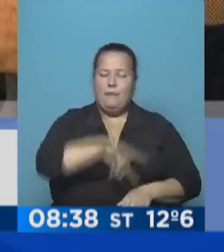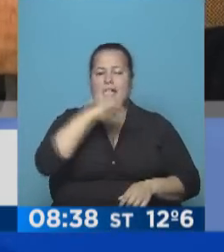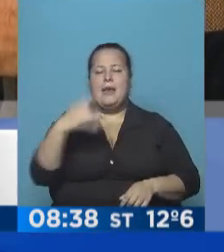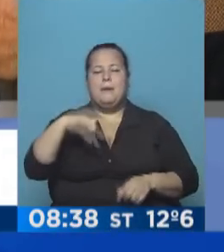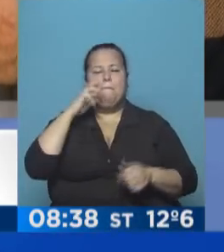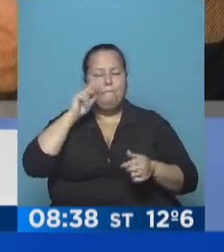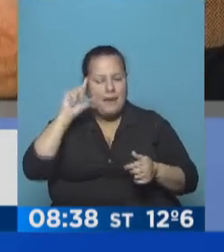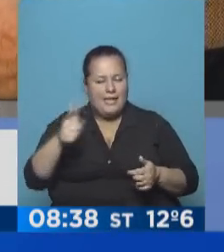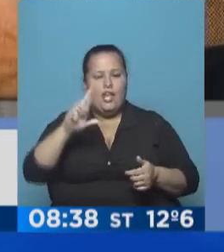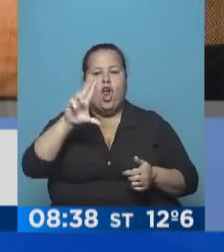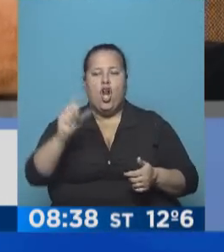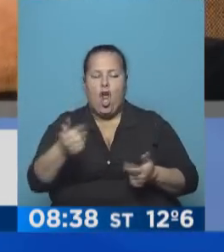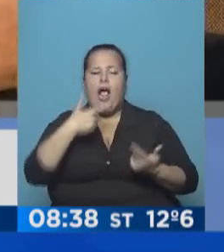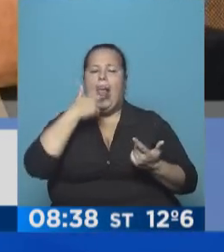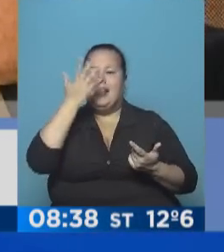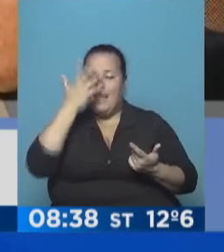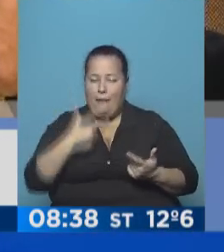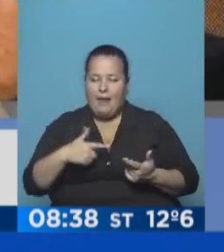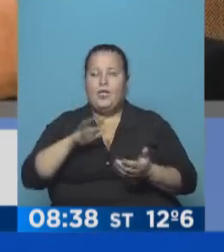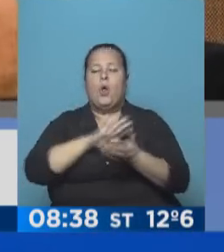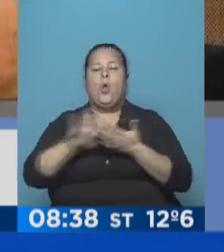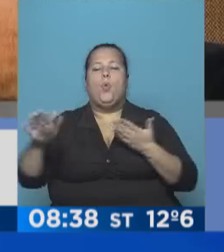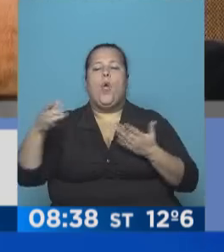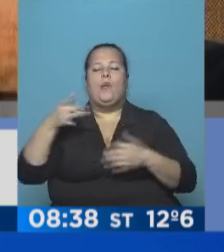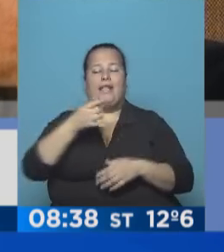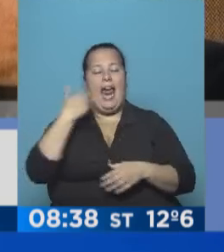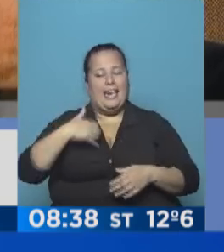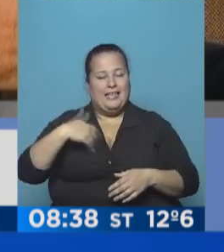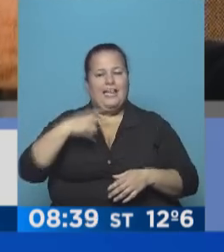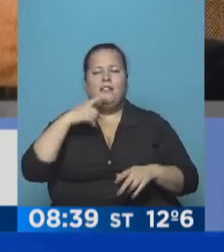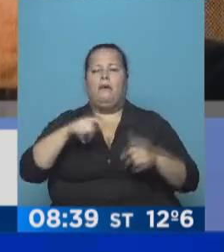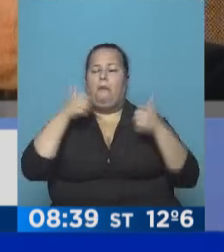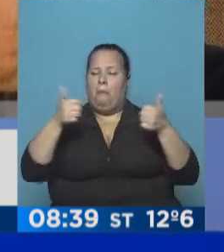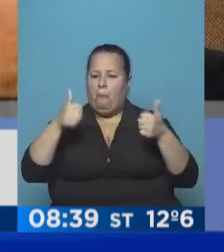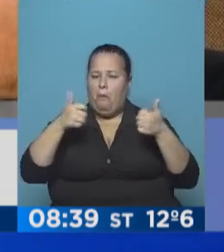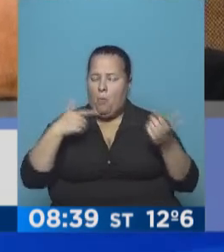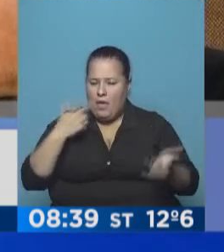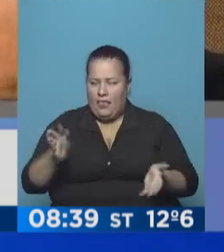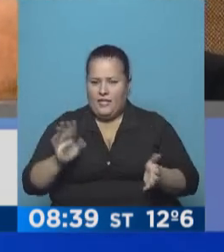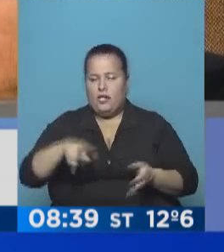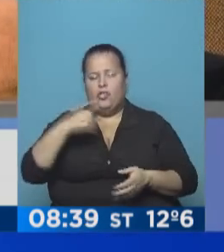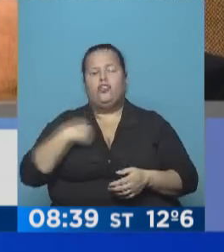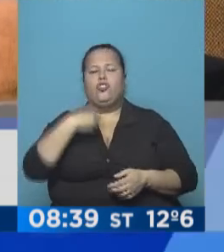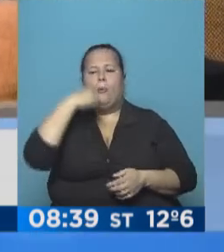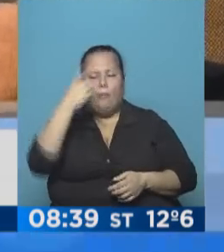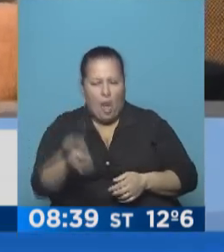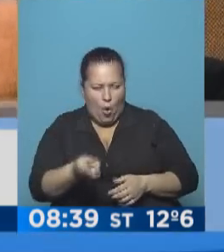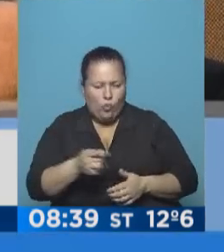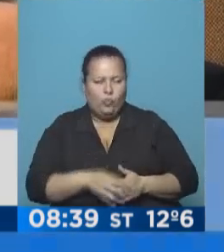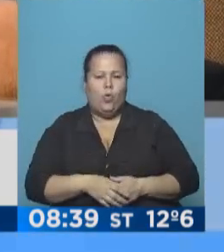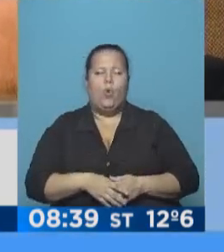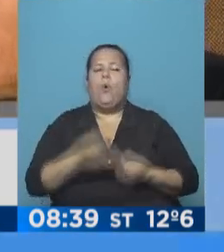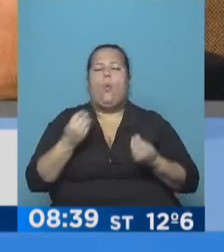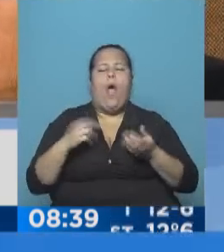Mitre, Roca y San Martín? Y según Nuevos Ferrocarriles Argentina, con resultados muy positivos. Mi pregunta es, ¿cuál